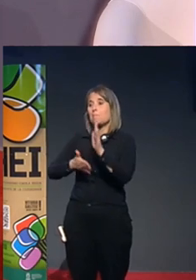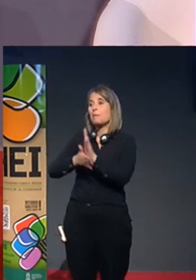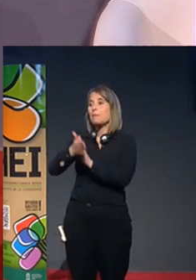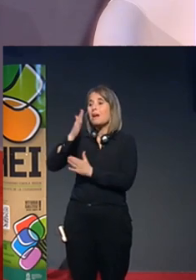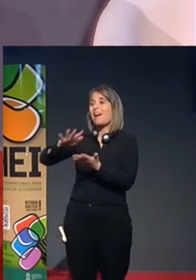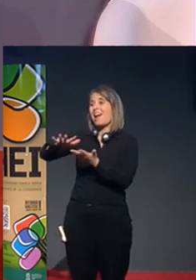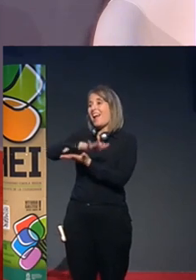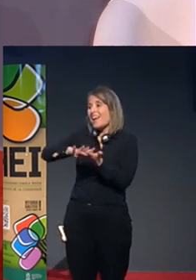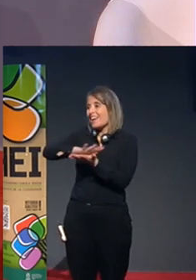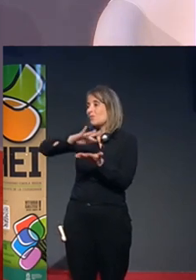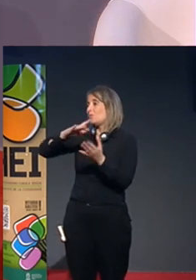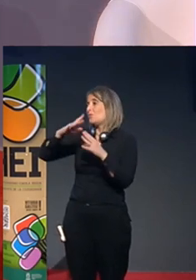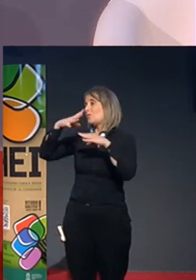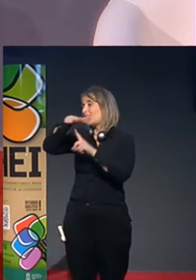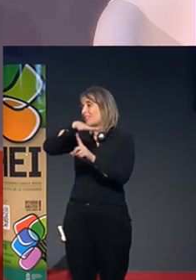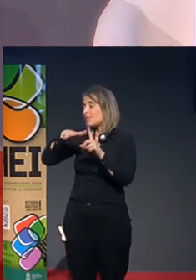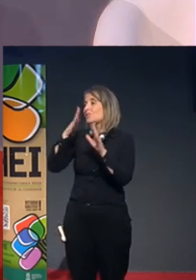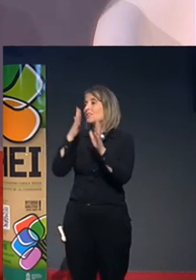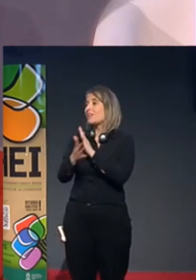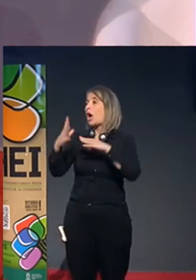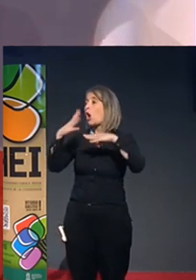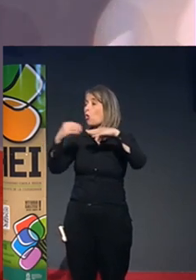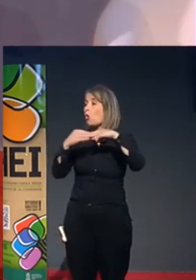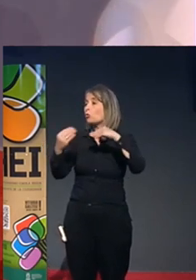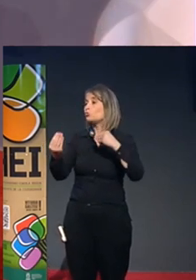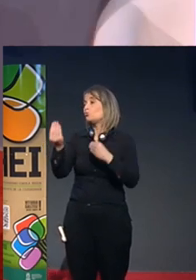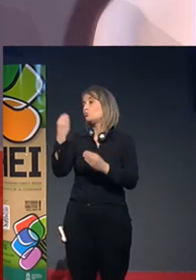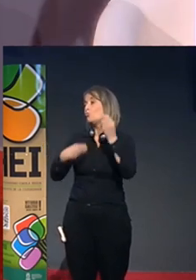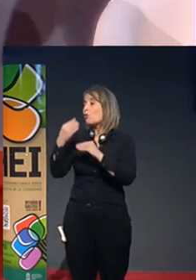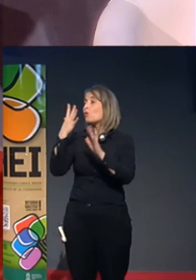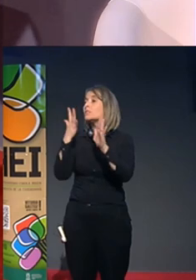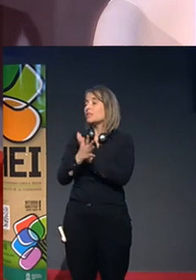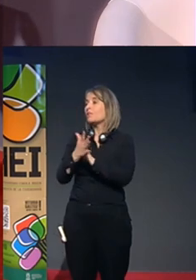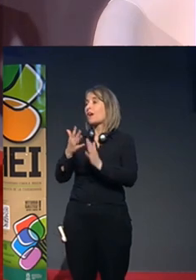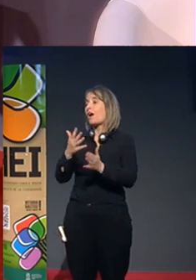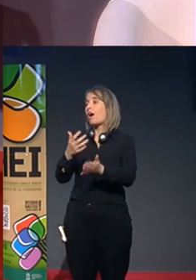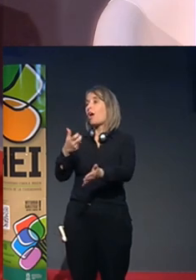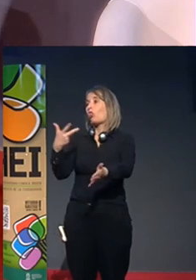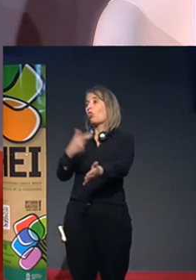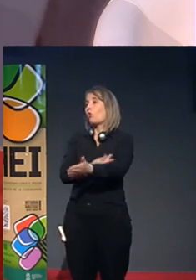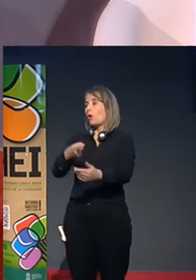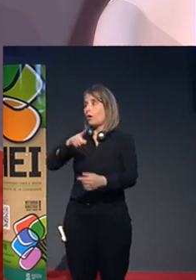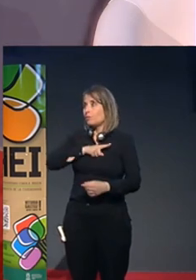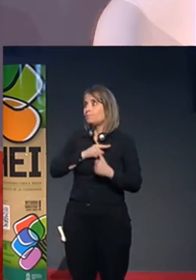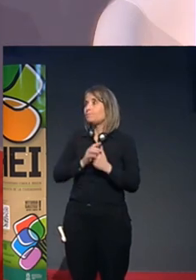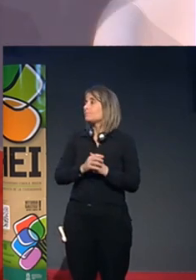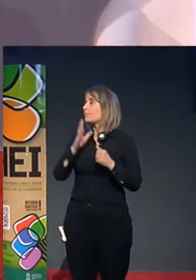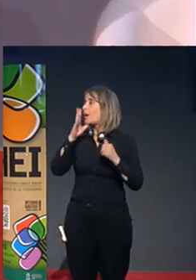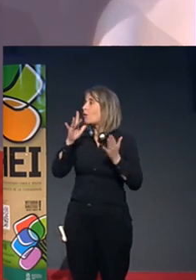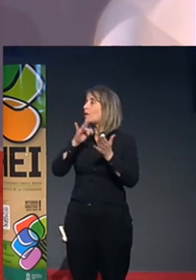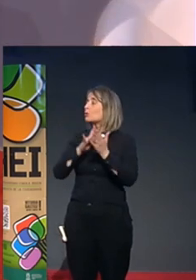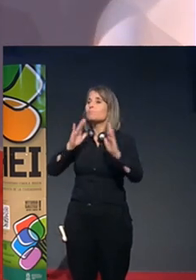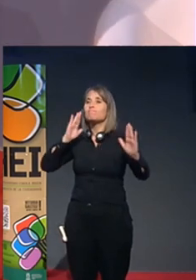consumo es la droga legal de nuestros días y Quizá lo sea bueno hoy en este ratito que vamos a compartir todos y